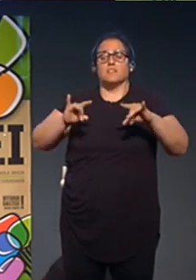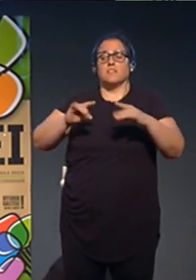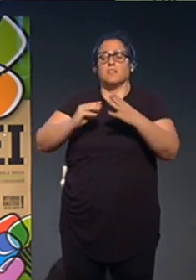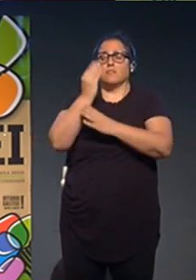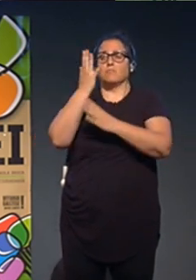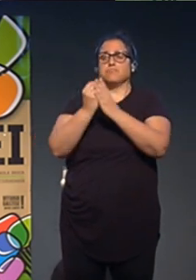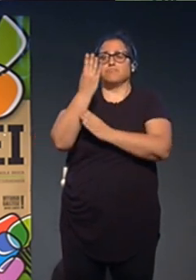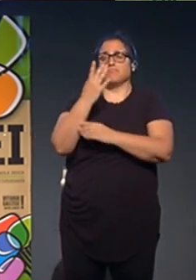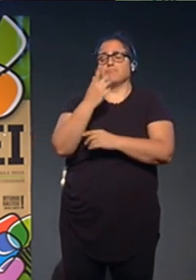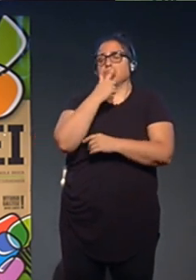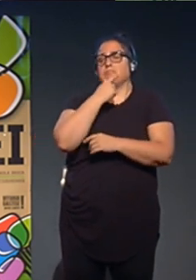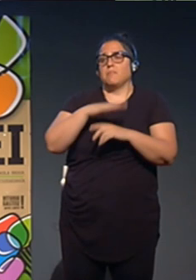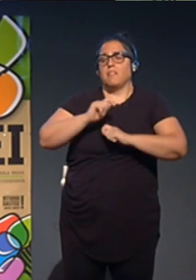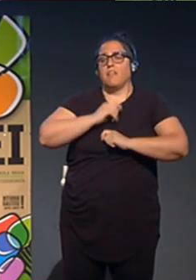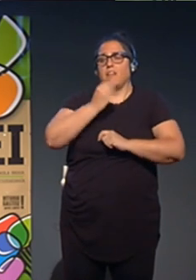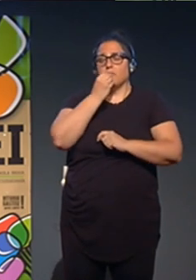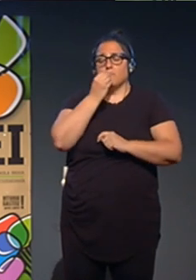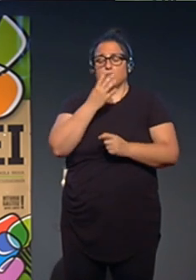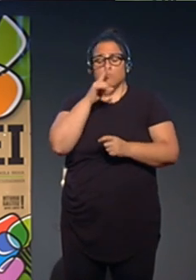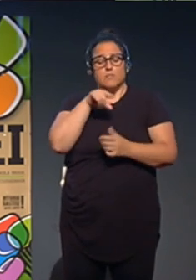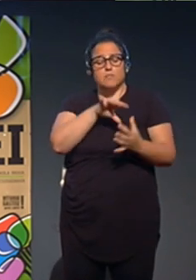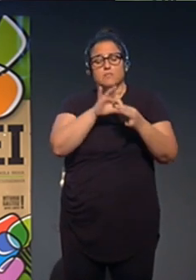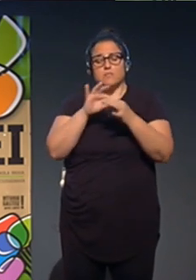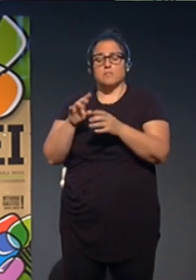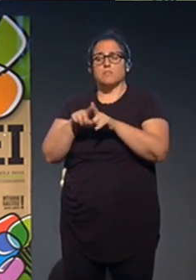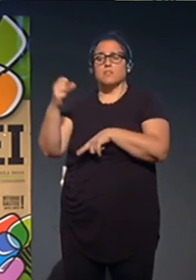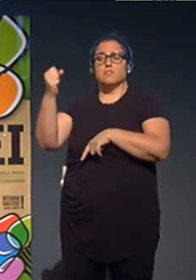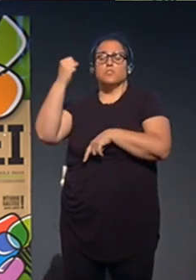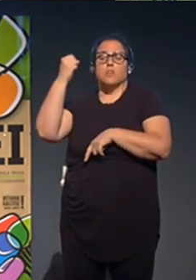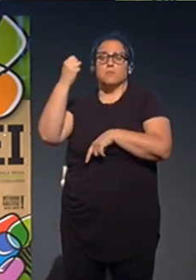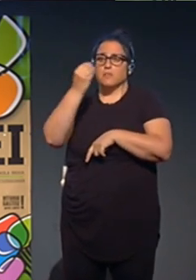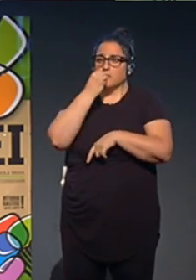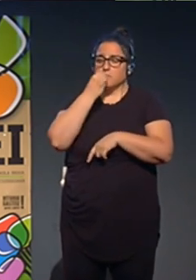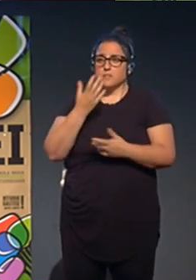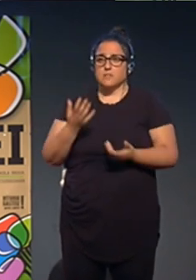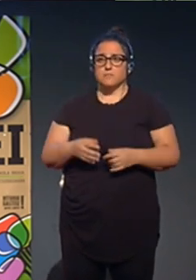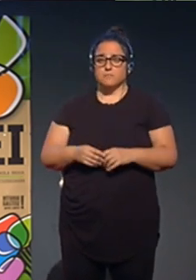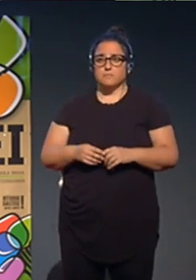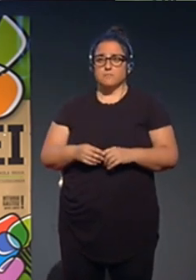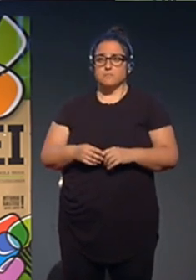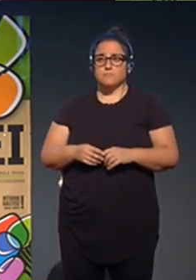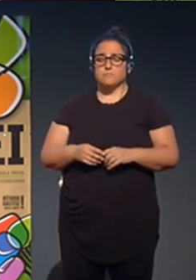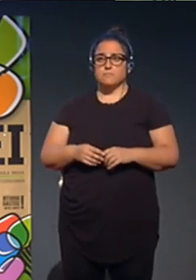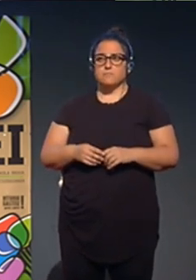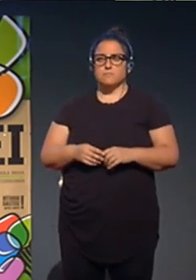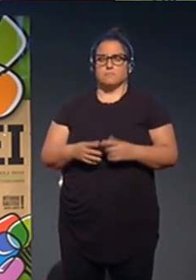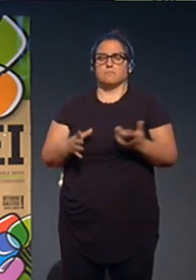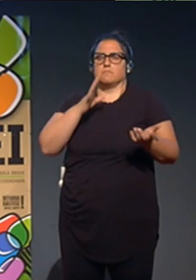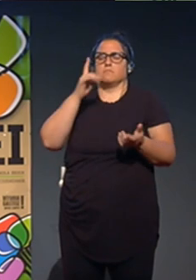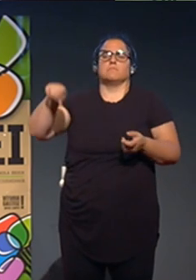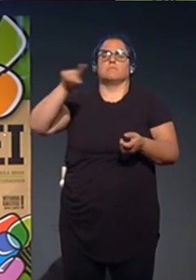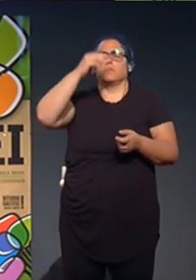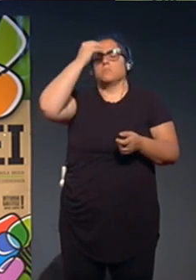alimentarte Porque además Esto está ligado al concepto de soberanía elementaria Por qué pensáis que